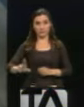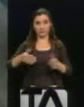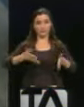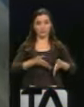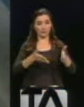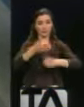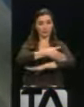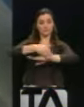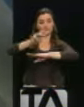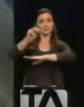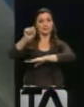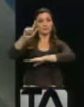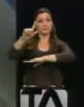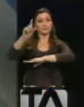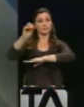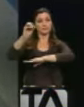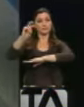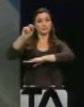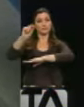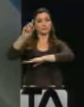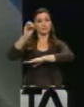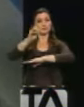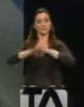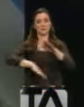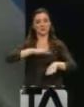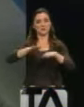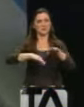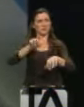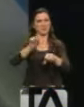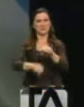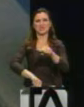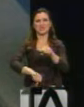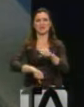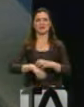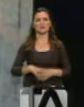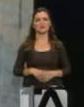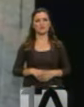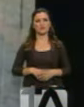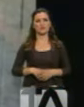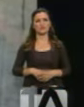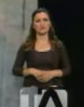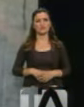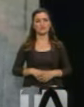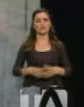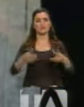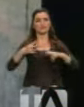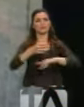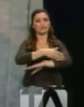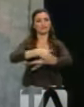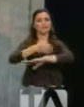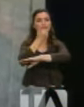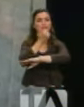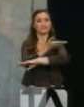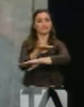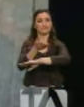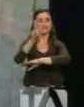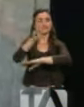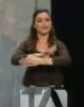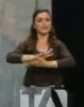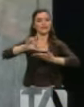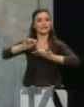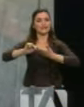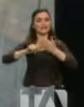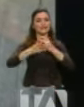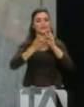avenida Maldonado, no se puede caminar por las veredas, ya que están en muy mal estado. El mismo inconveniente sucede en la avenida Napo, de